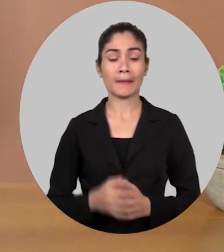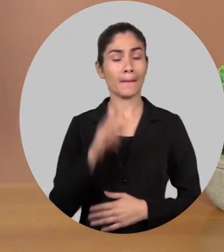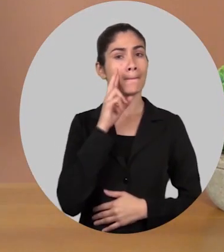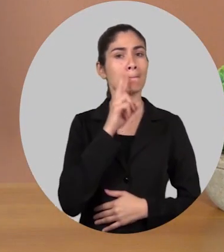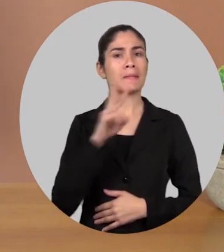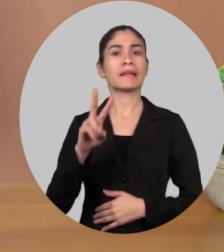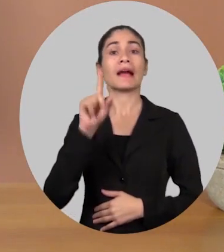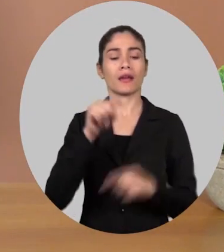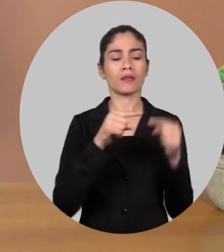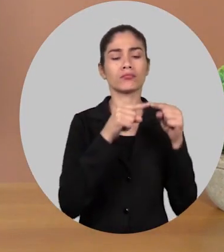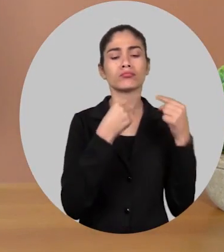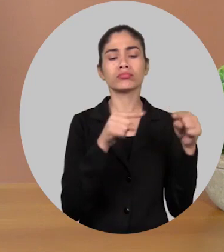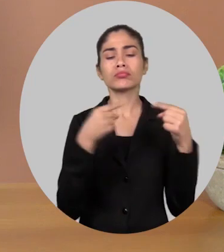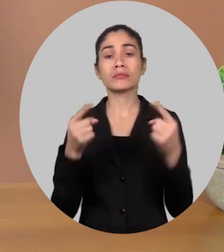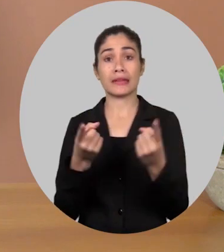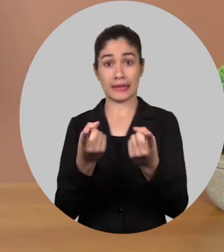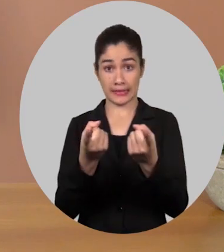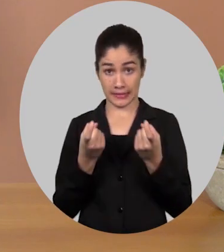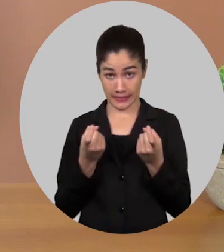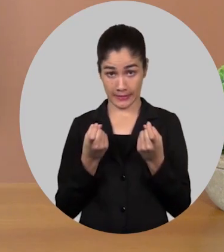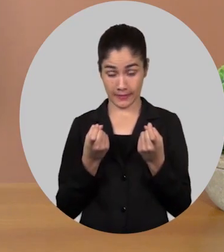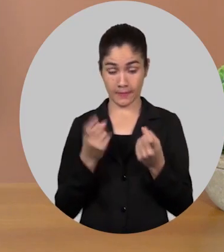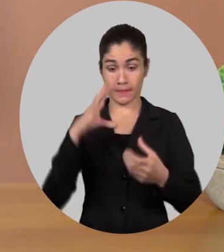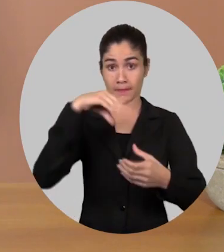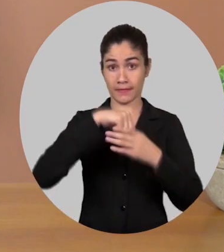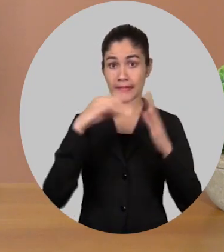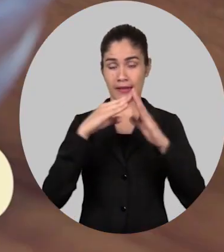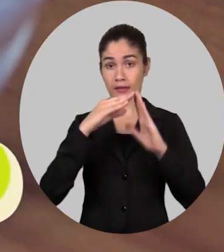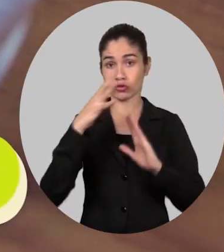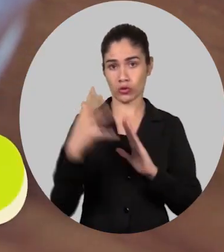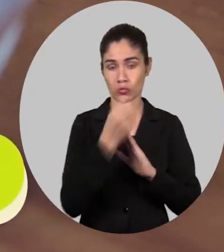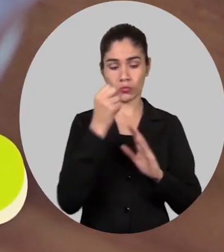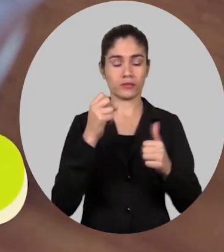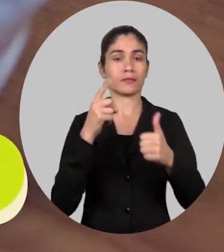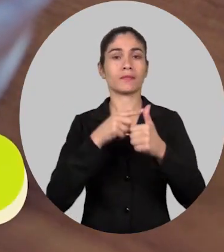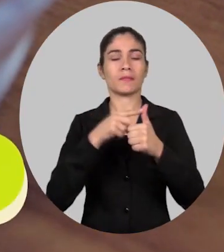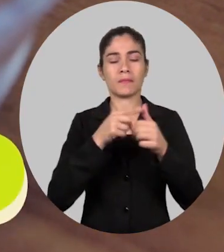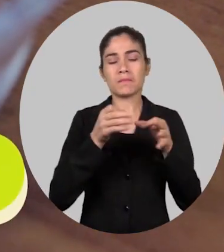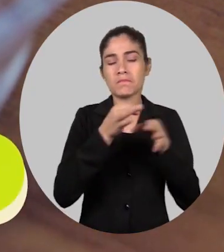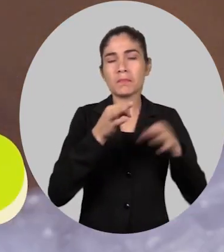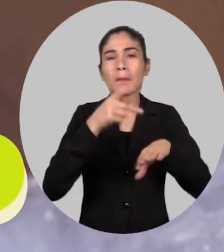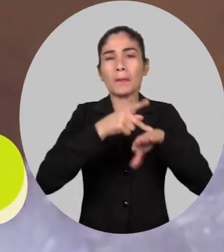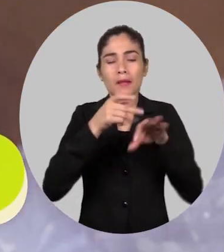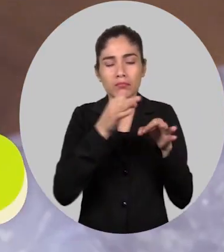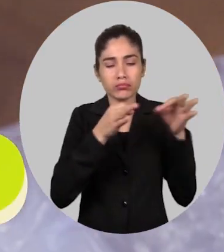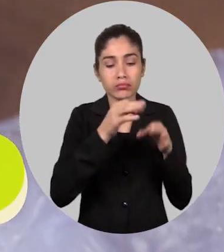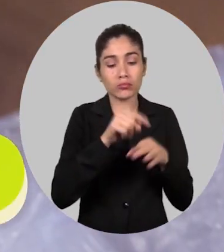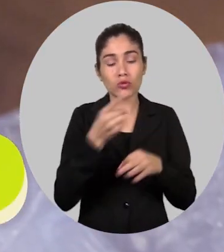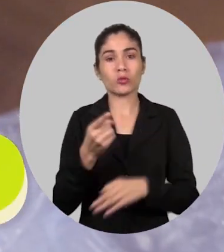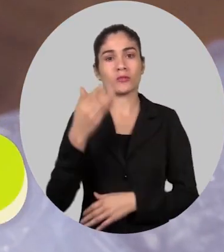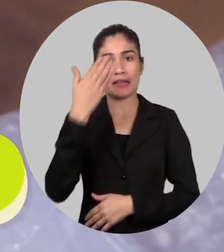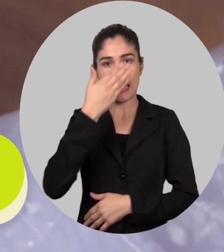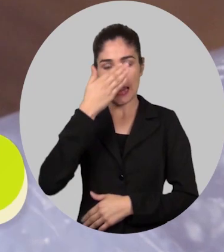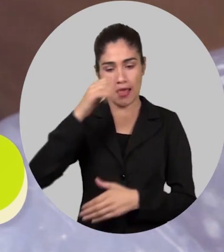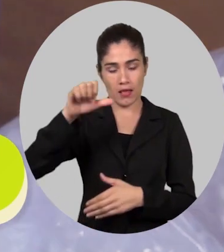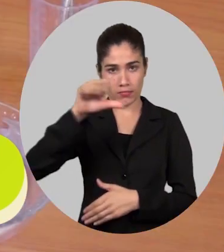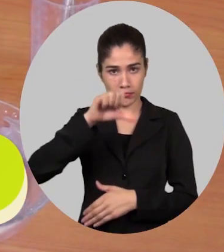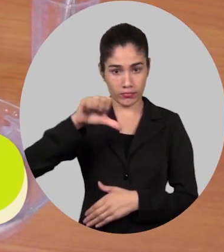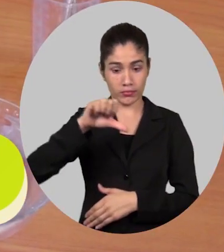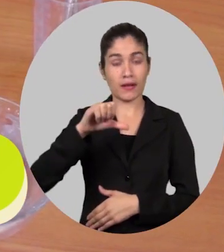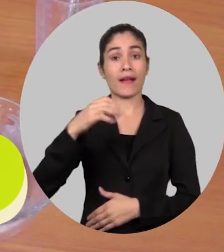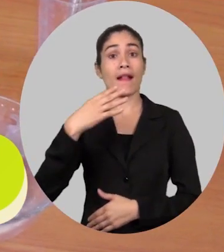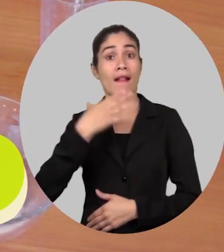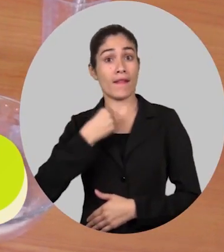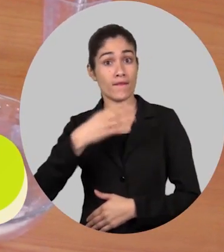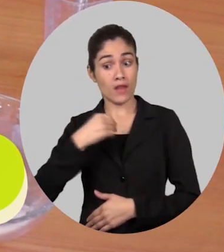Vamos a mirar los componentes que necesitamos para preparar el detergente: soda cáustica, el ácido sulfónico,